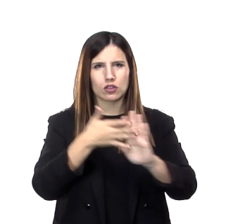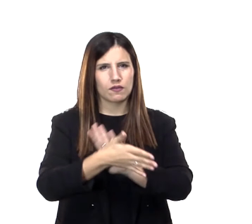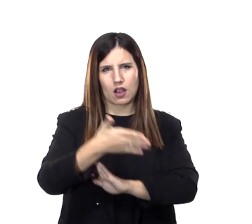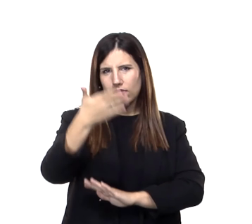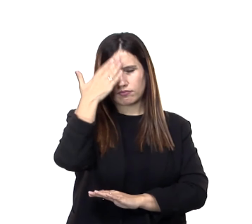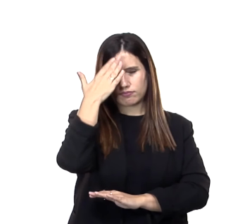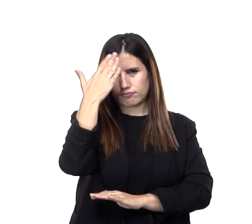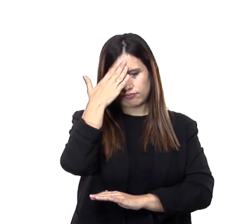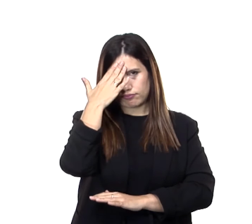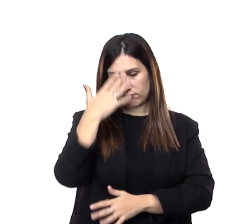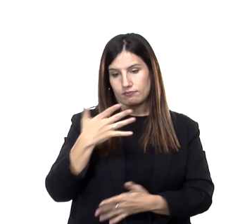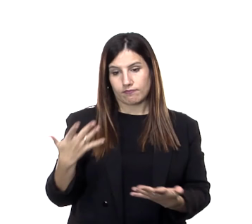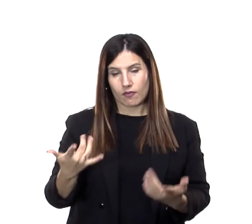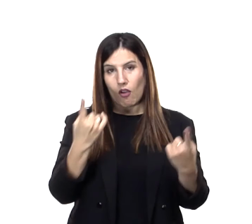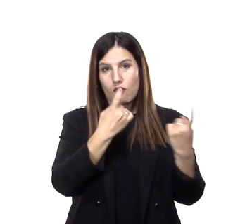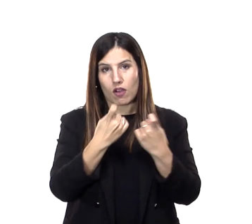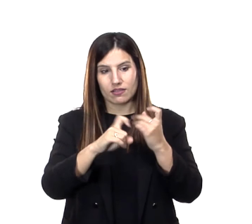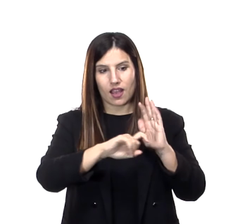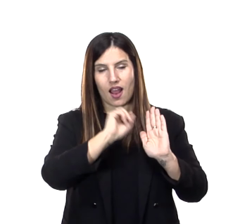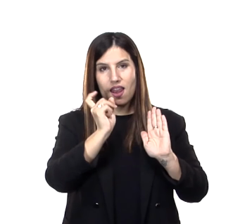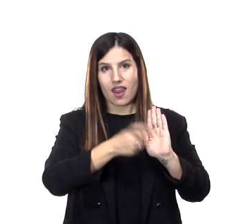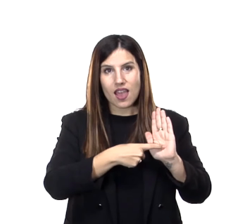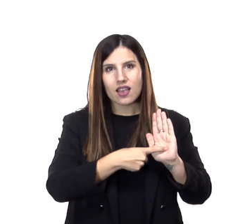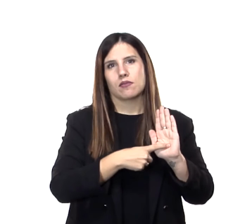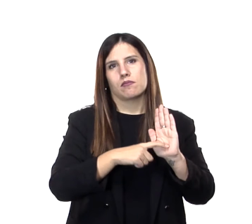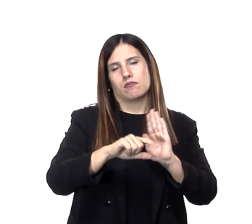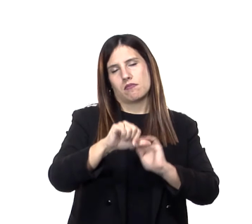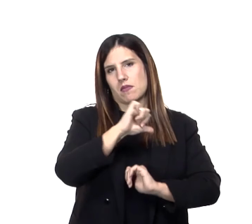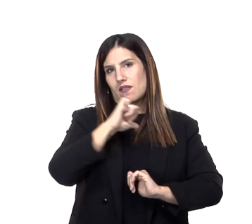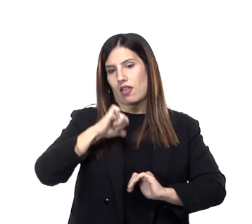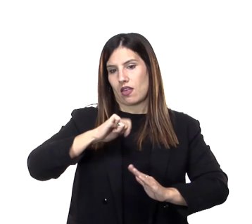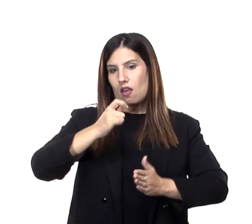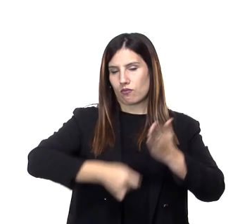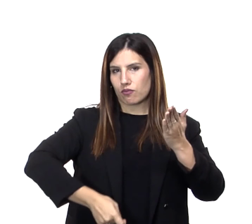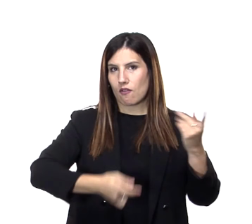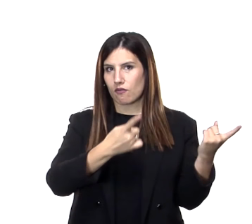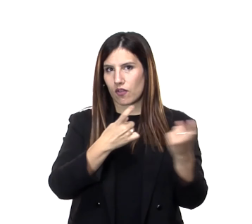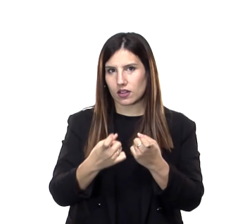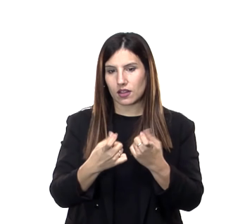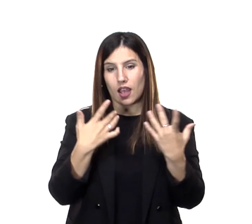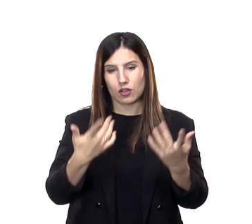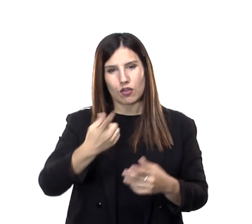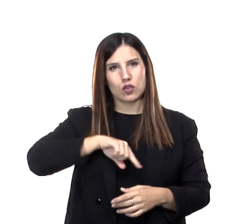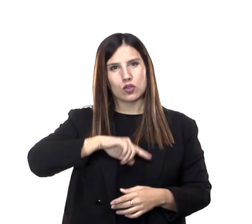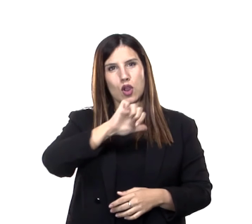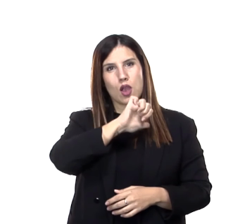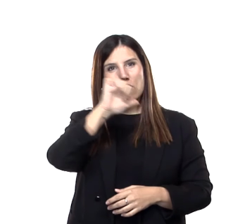tengo una ley federal de privacidad va a ser más difícil que los europeos nos podamos proteger